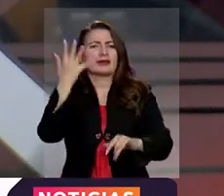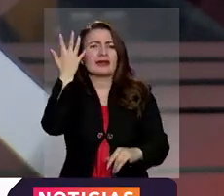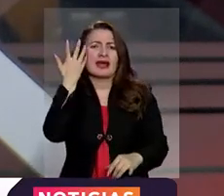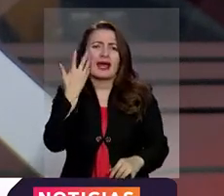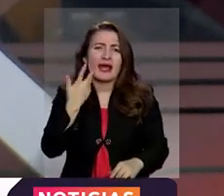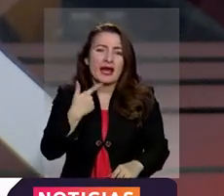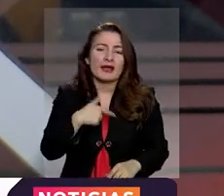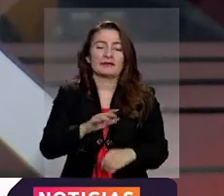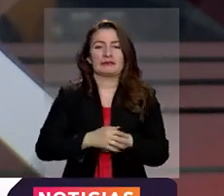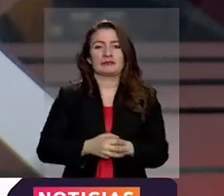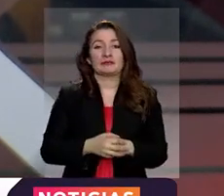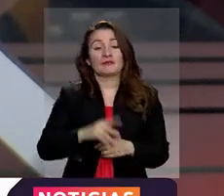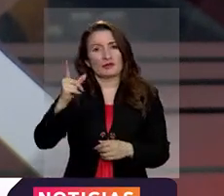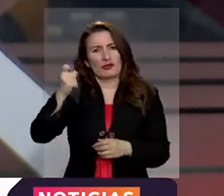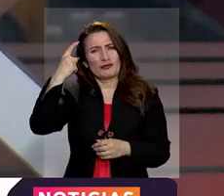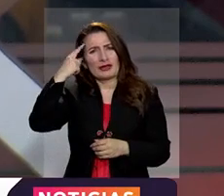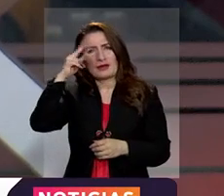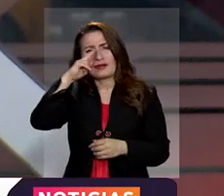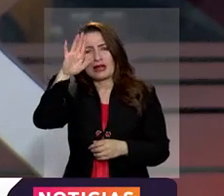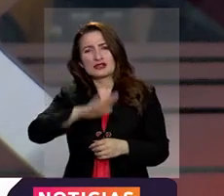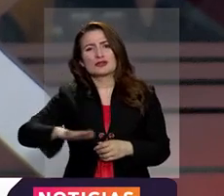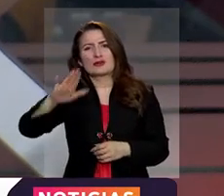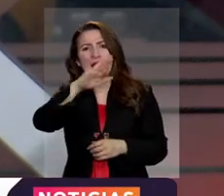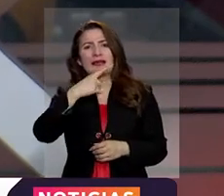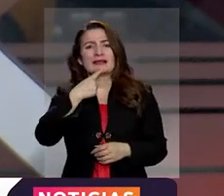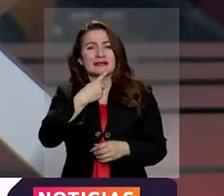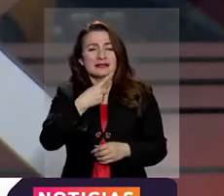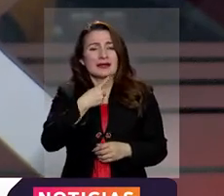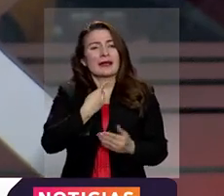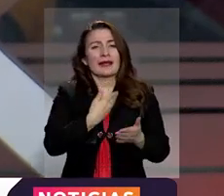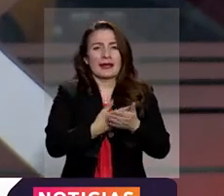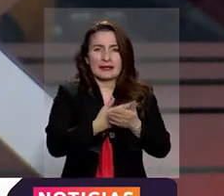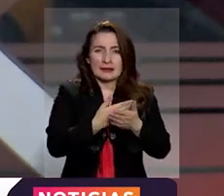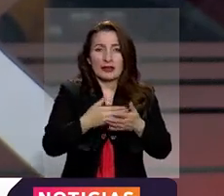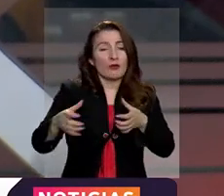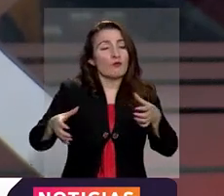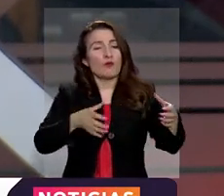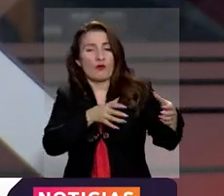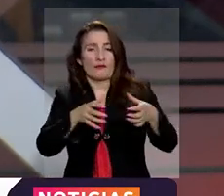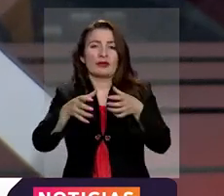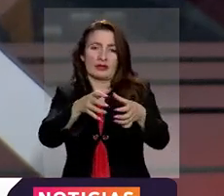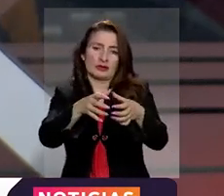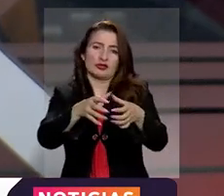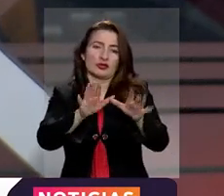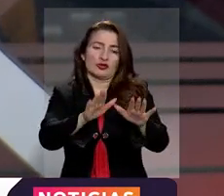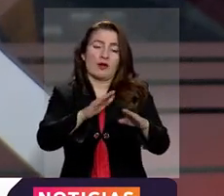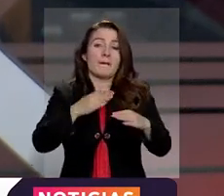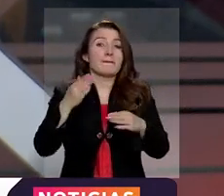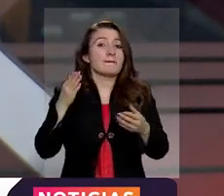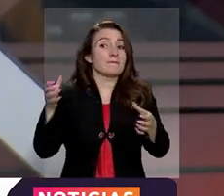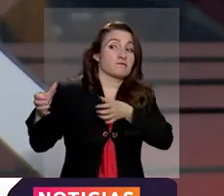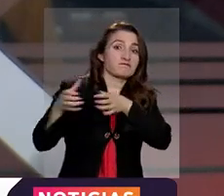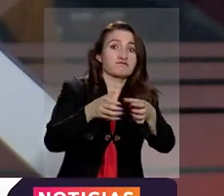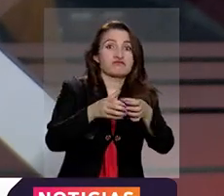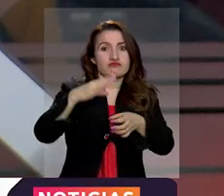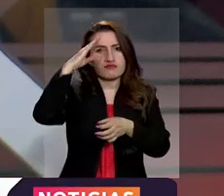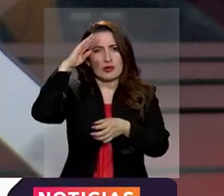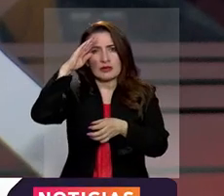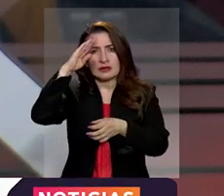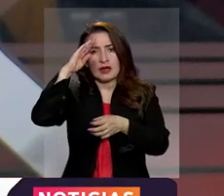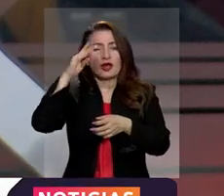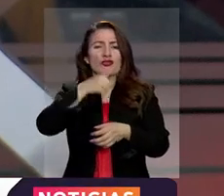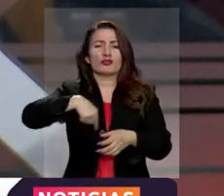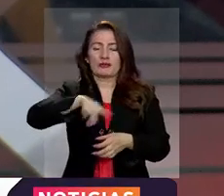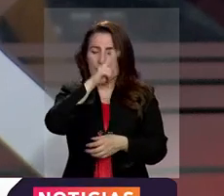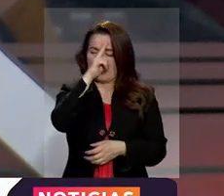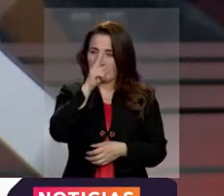últimos días. El Gobierno Nacional señala que la intención es garantizar las movilizaciones e intervenciones de la policía, todo esto en el